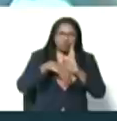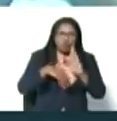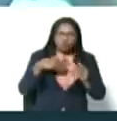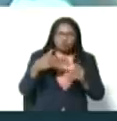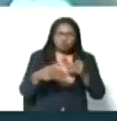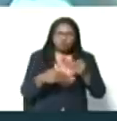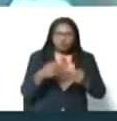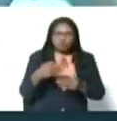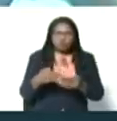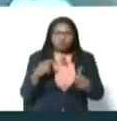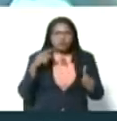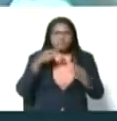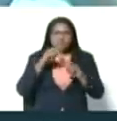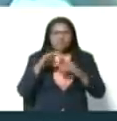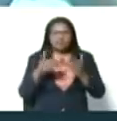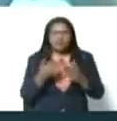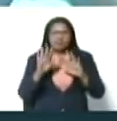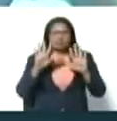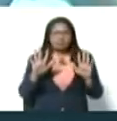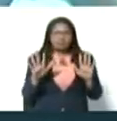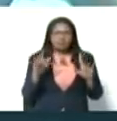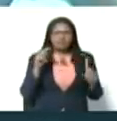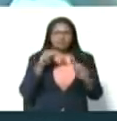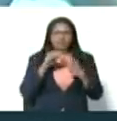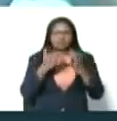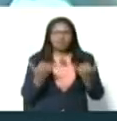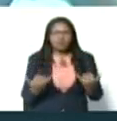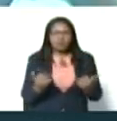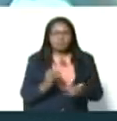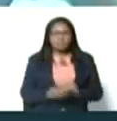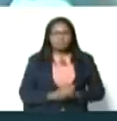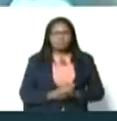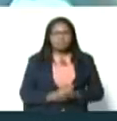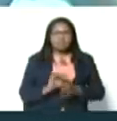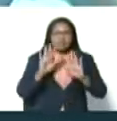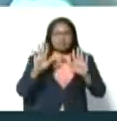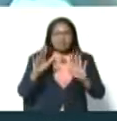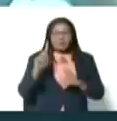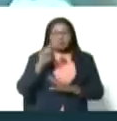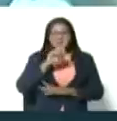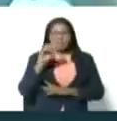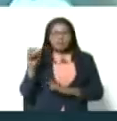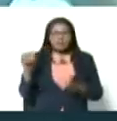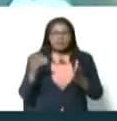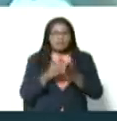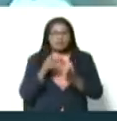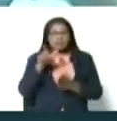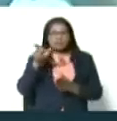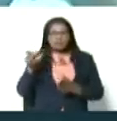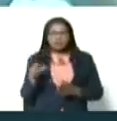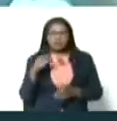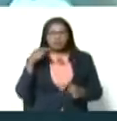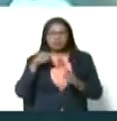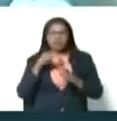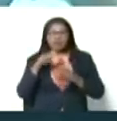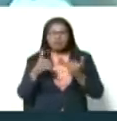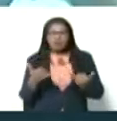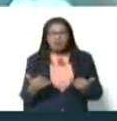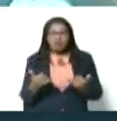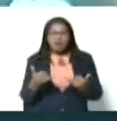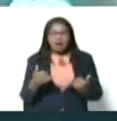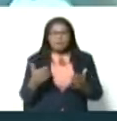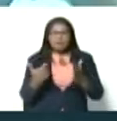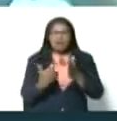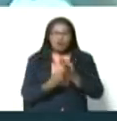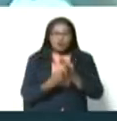bajando. La meta es llevarlo hasta 10 casos activos, 10 casos por 100.000 habitantes, mientras llegan las vacunas por millones